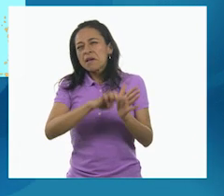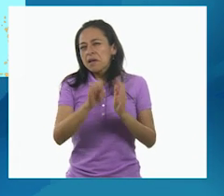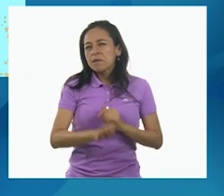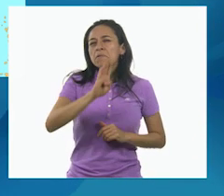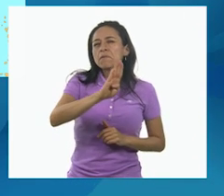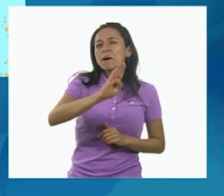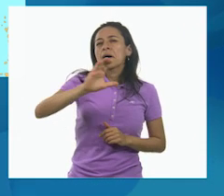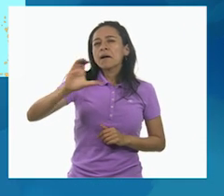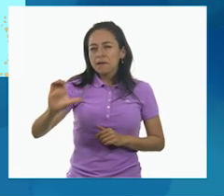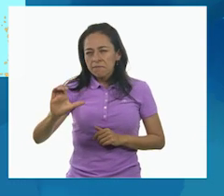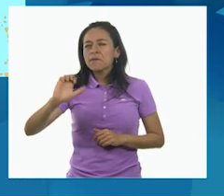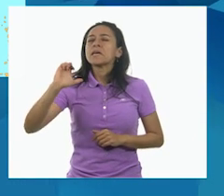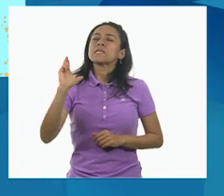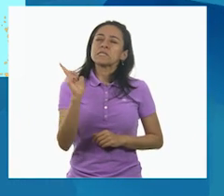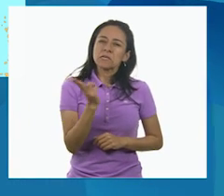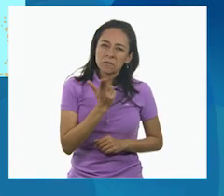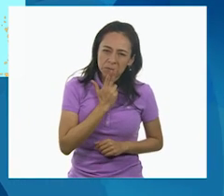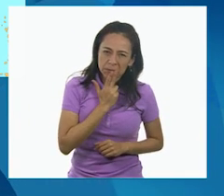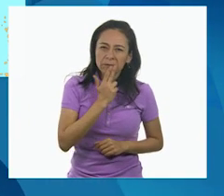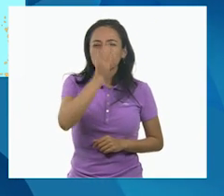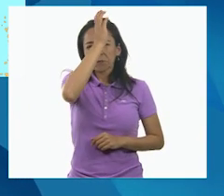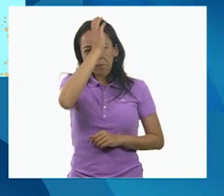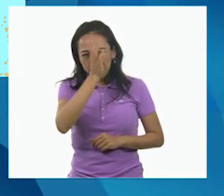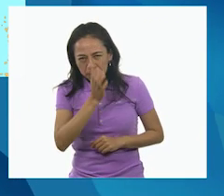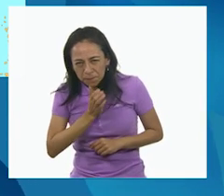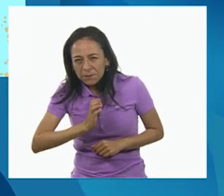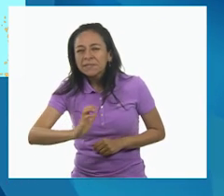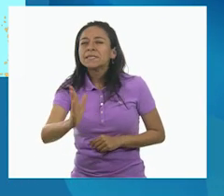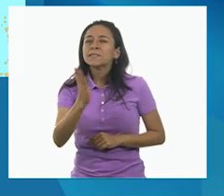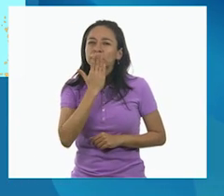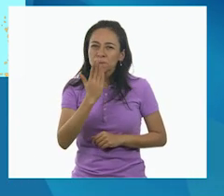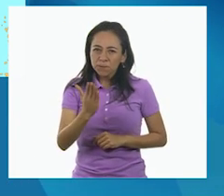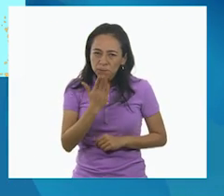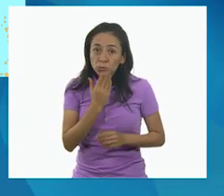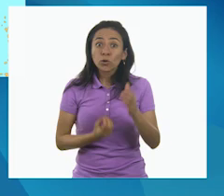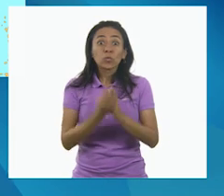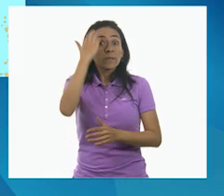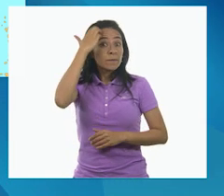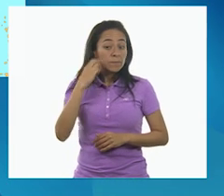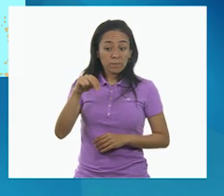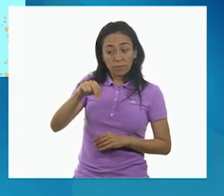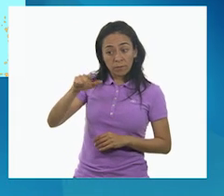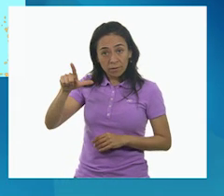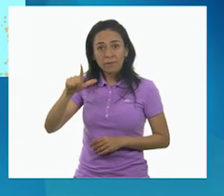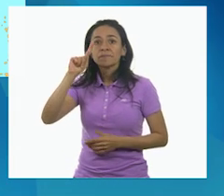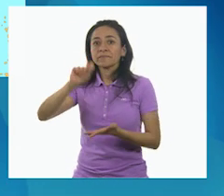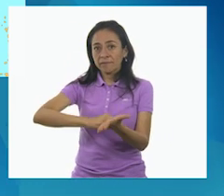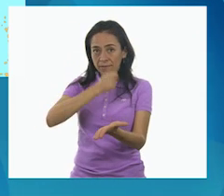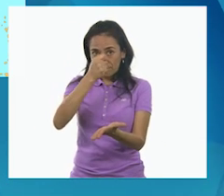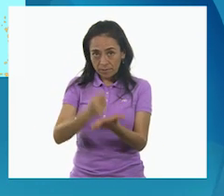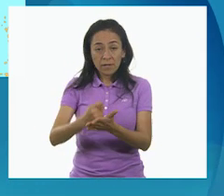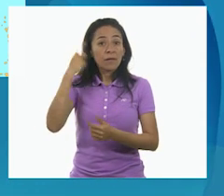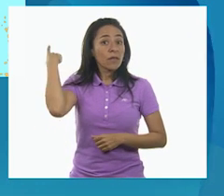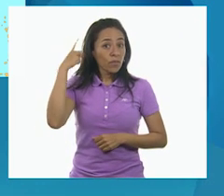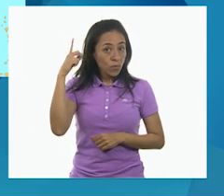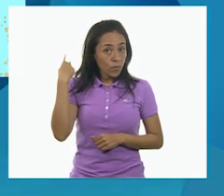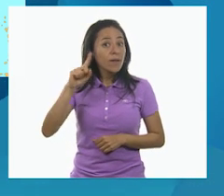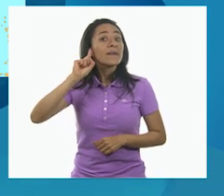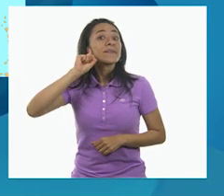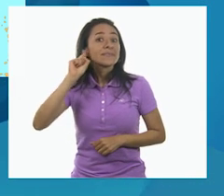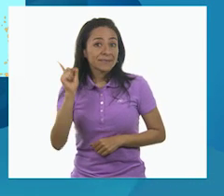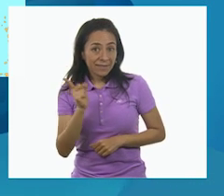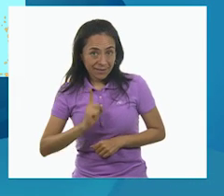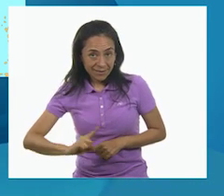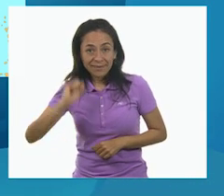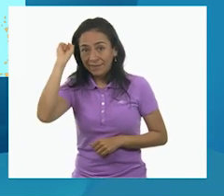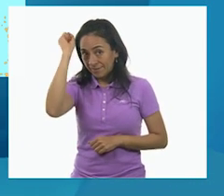California, Chihuahua, Coahuila, Sonora, Nuevo León, Tamaulipas, Durango, Zacatecas, San